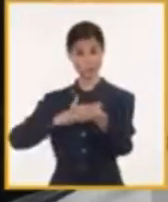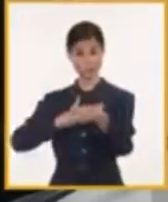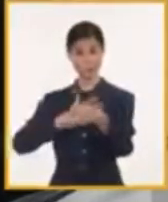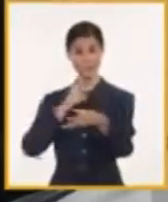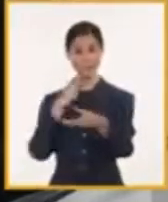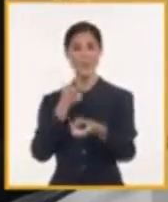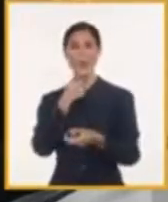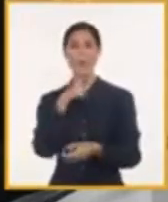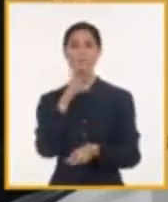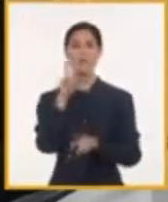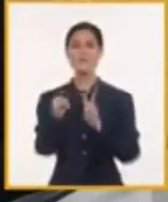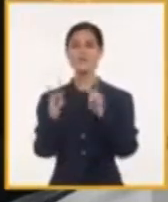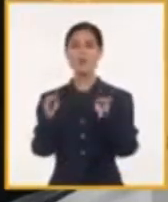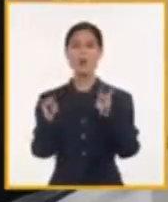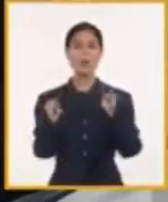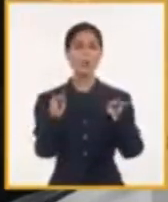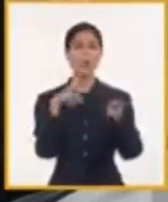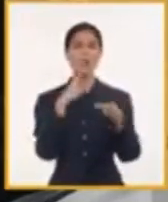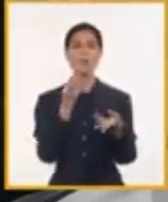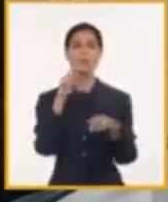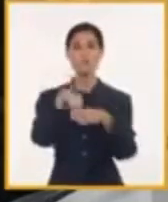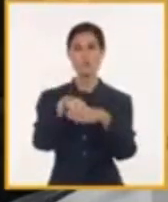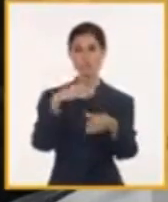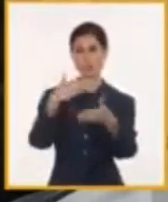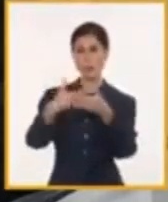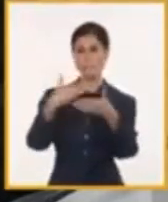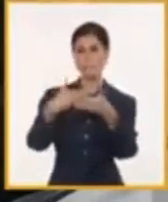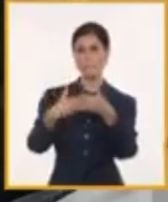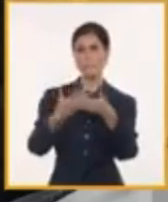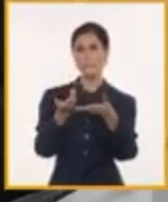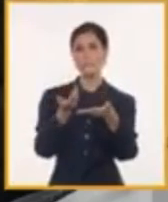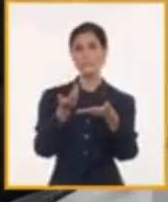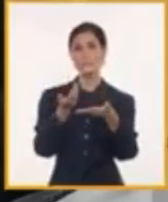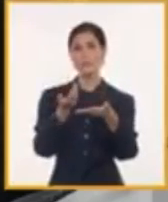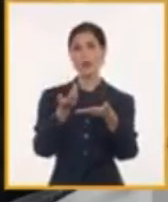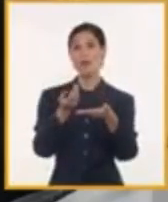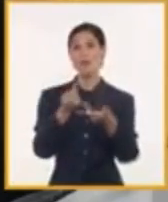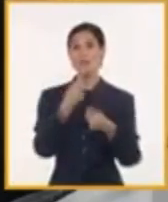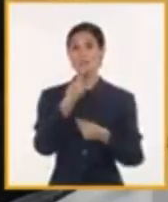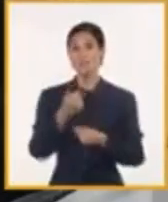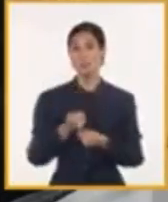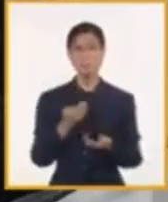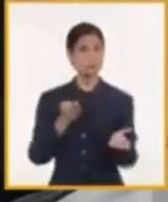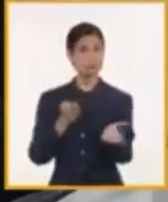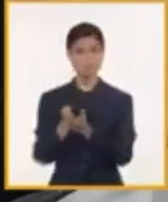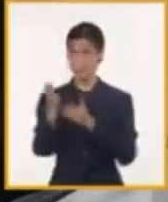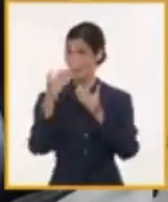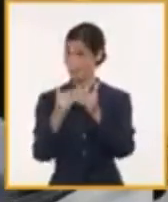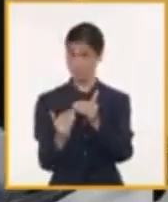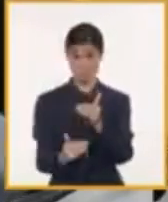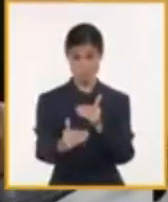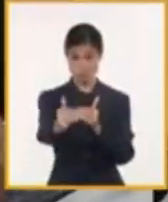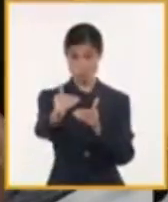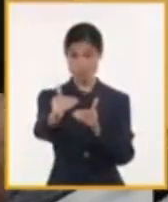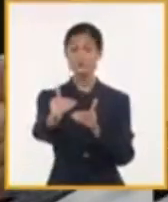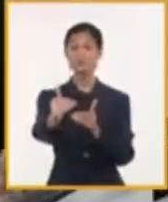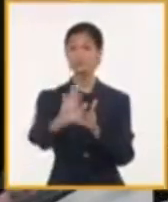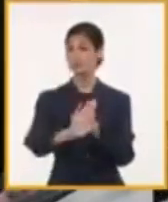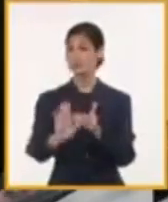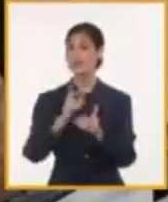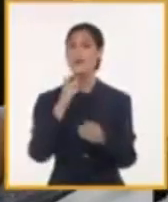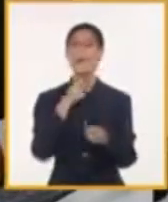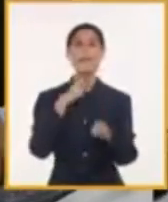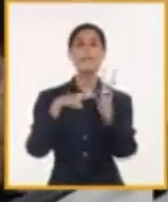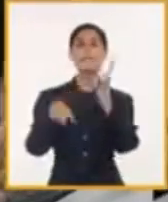evaluamos la gestión de las empresas, si decimos que vamos por más, no vamos por más evaluando indicadores